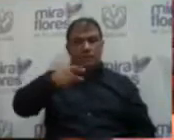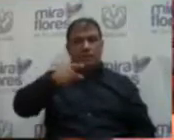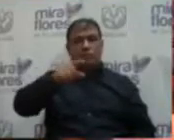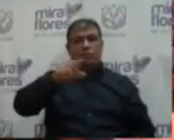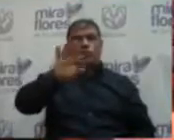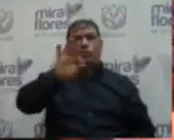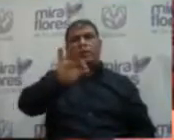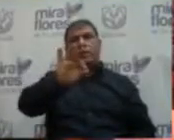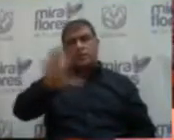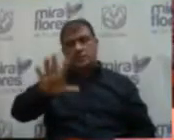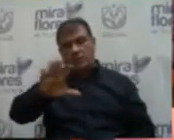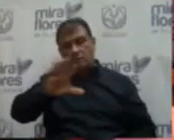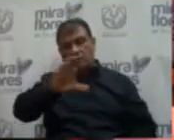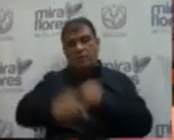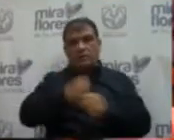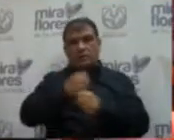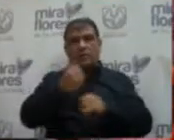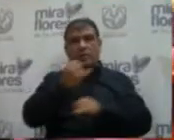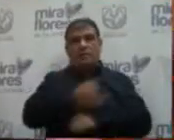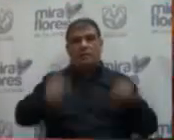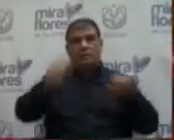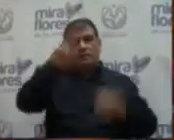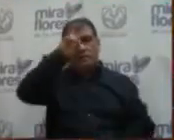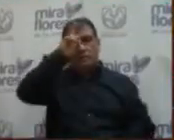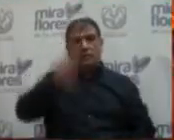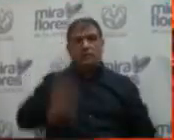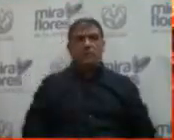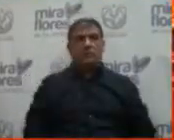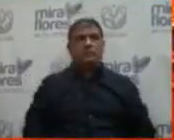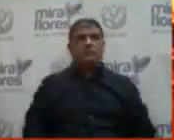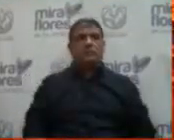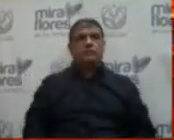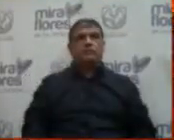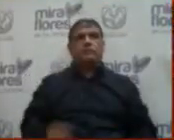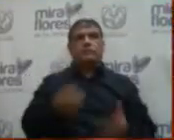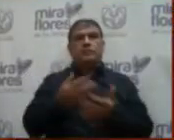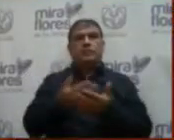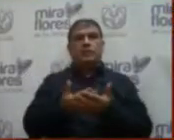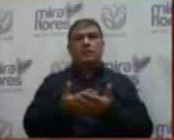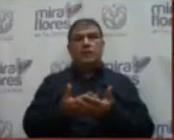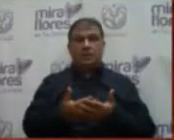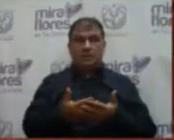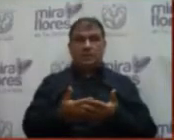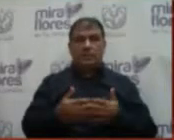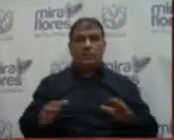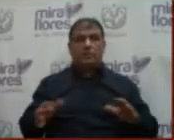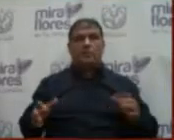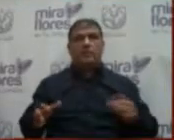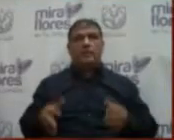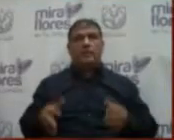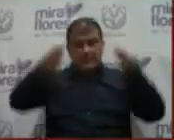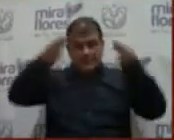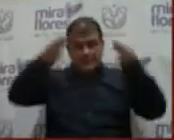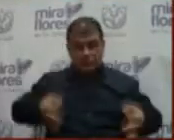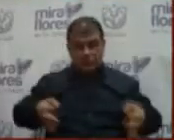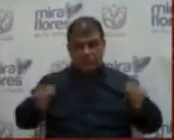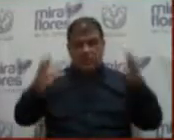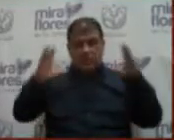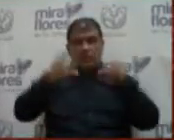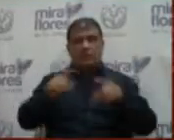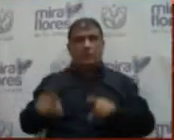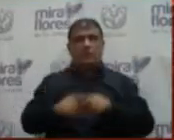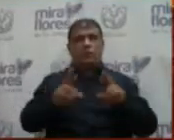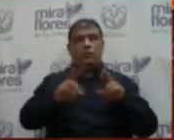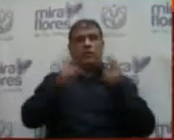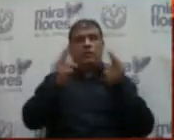195º aniversario de la independencia del Perú. Bien, hemos tomado la decisión esta noche de hacer